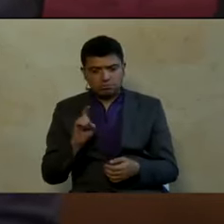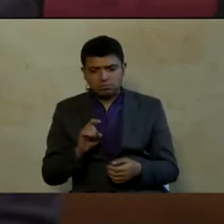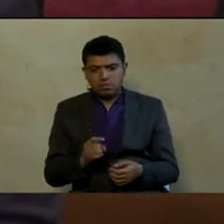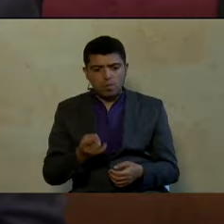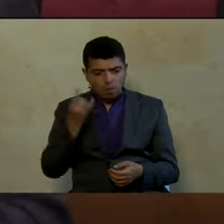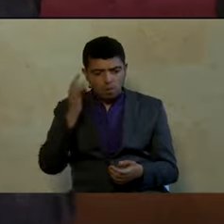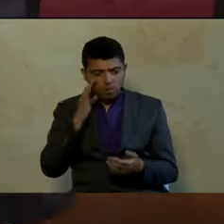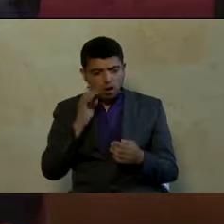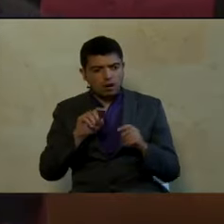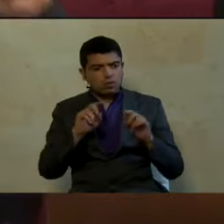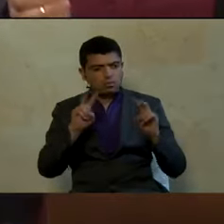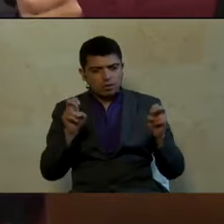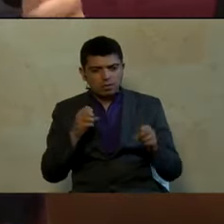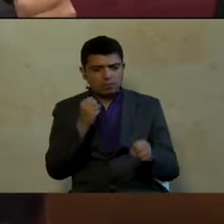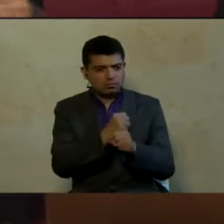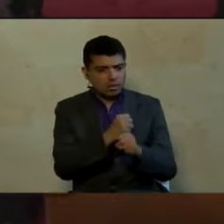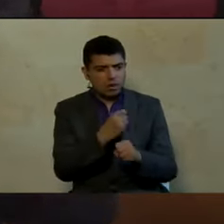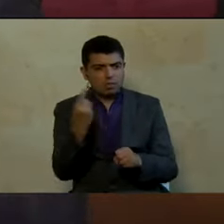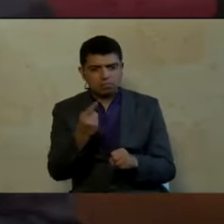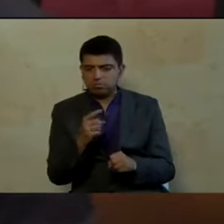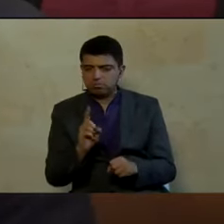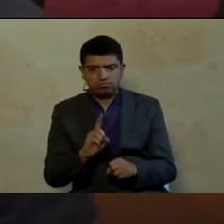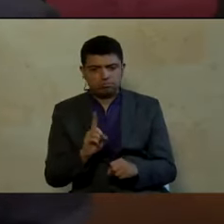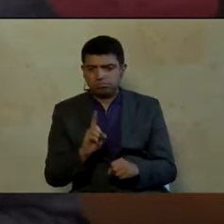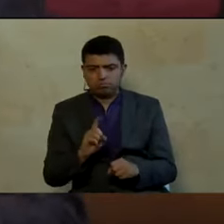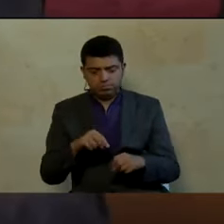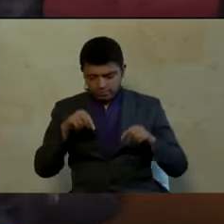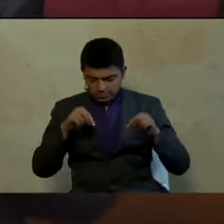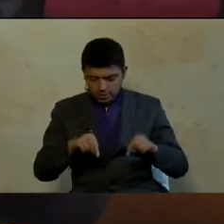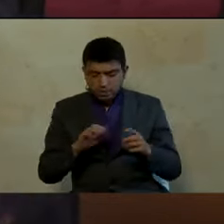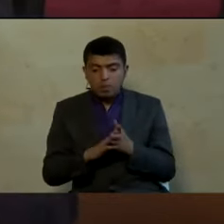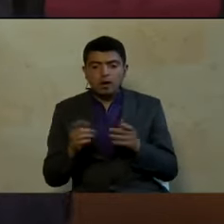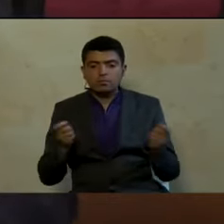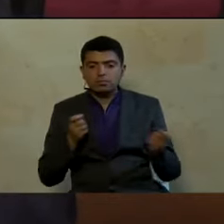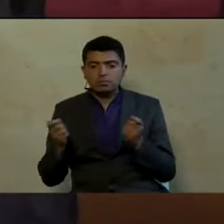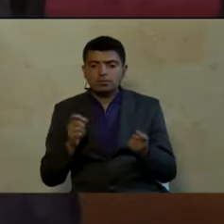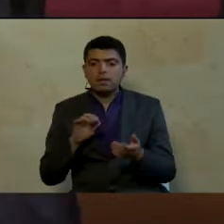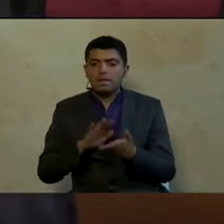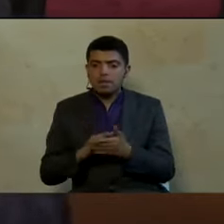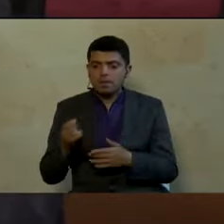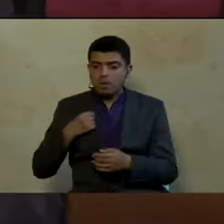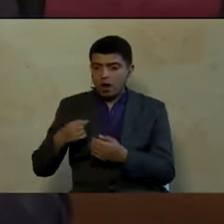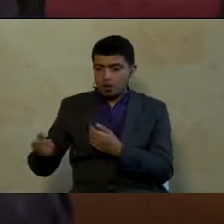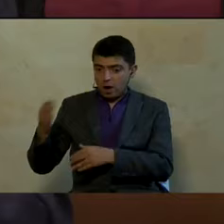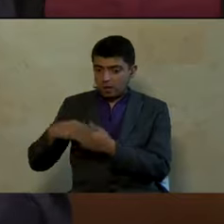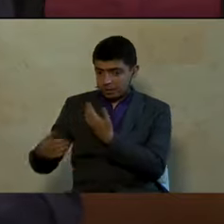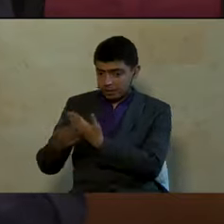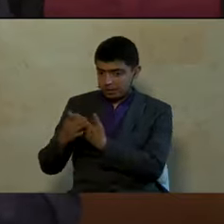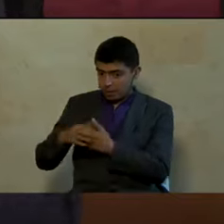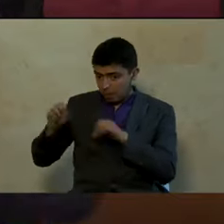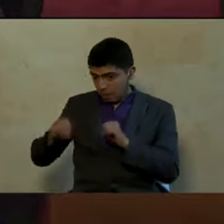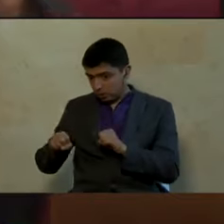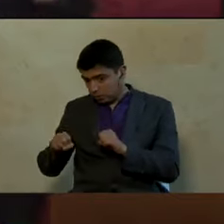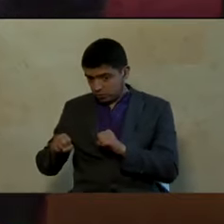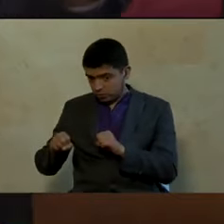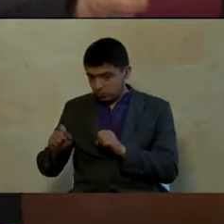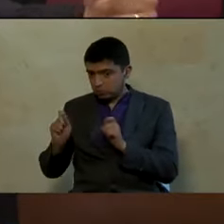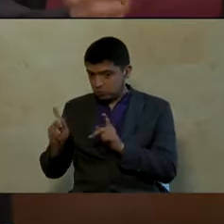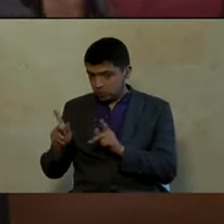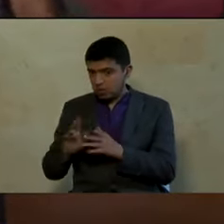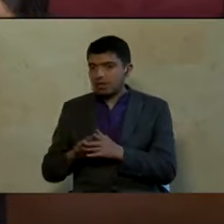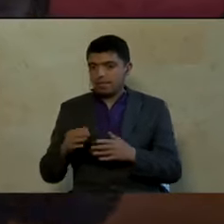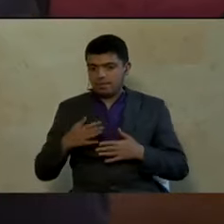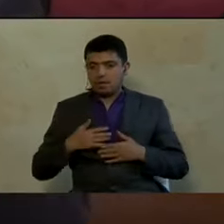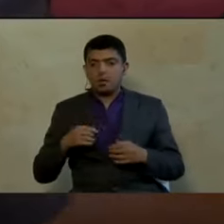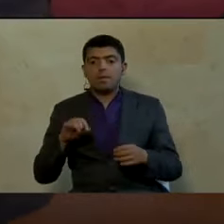esos temas regula primero el consentimiento informado para que usted sepa recuerde que usted es un sano que vae un